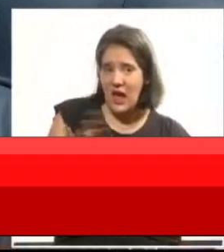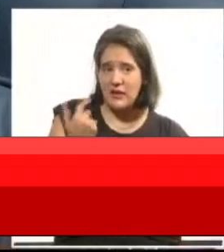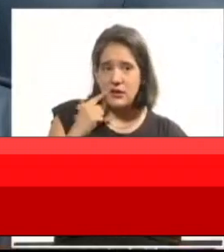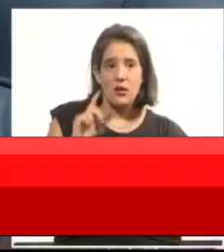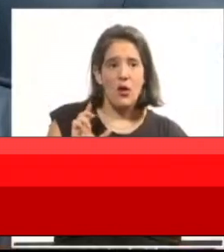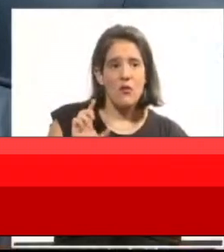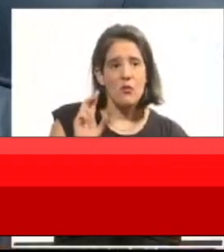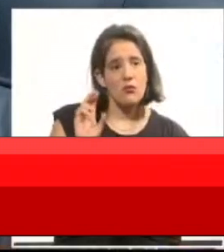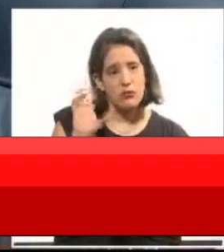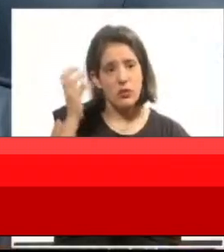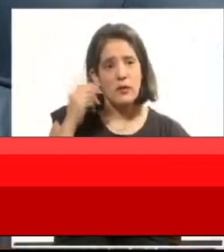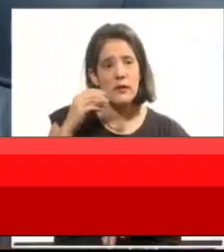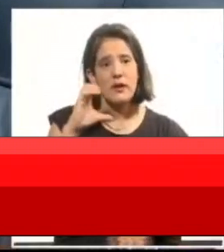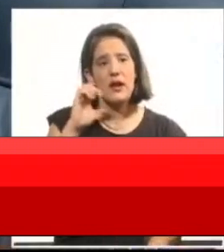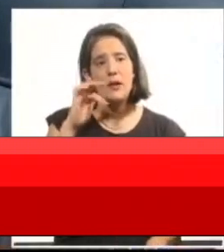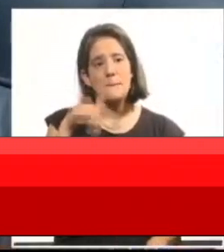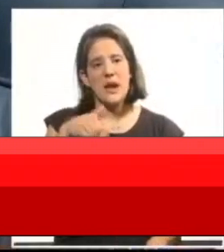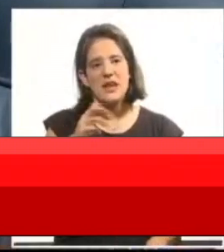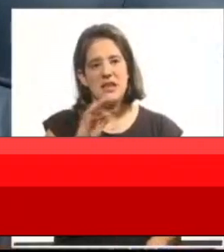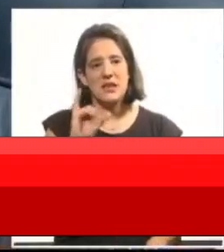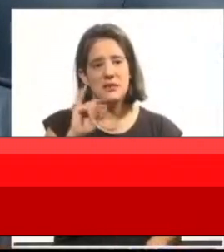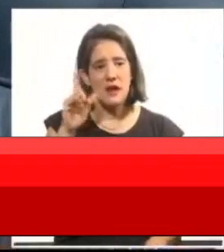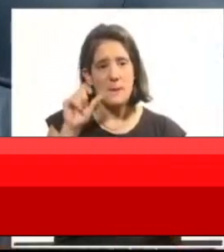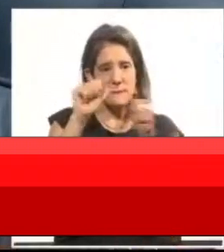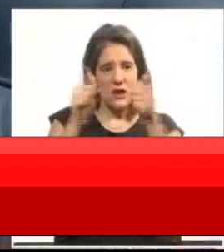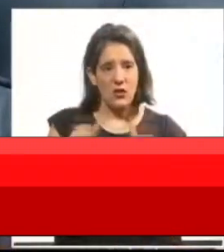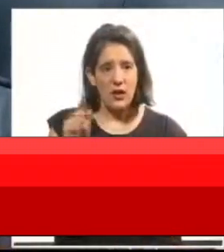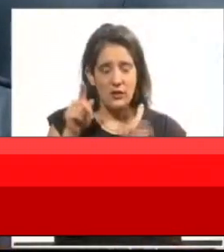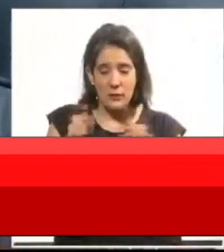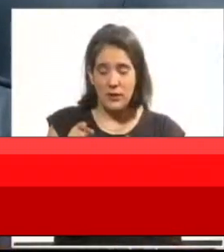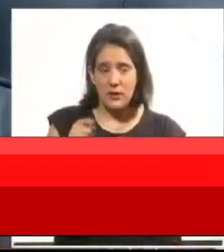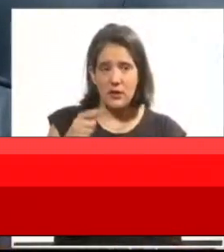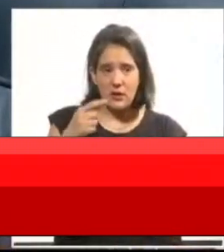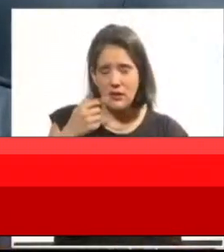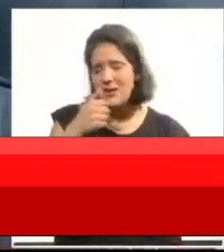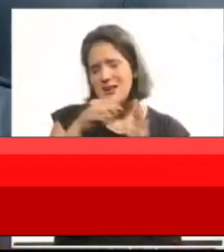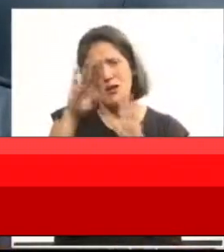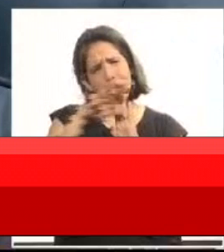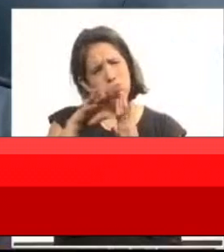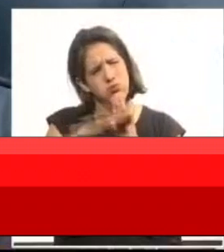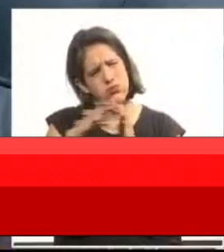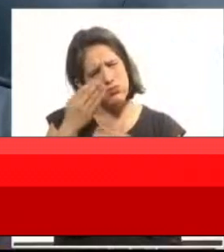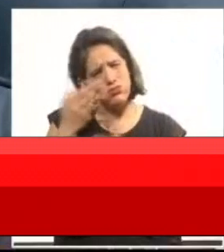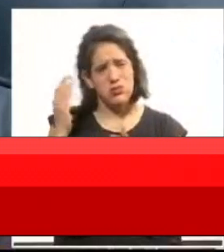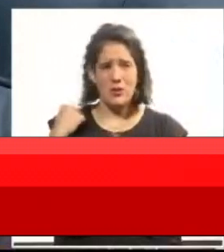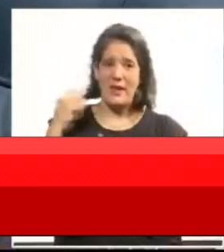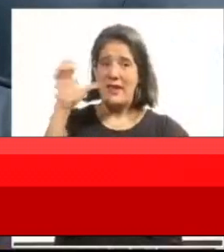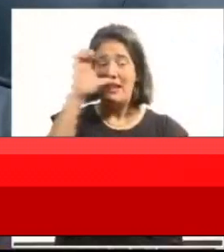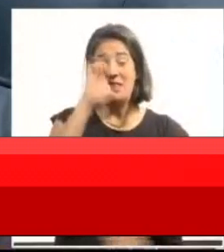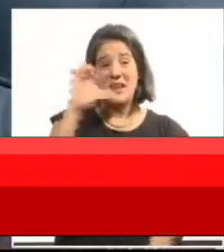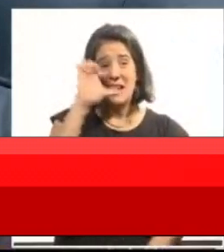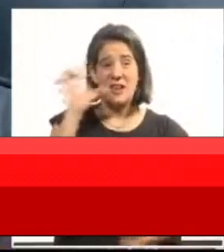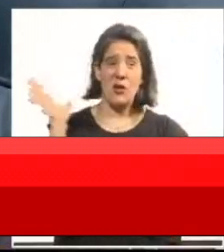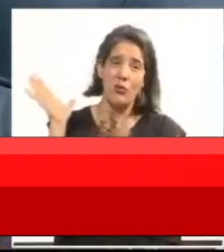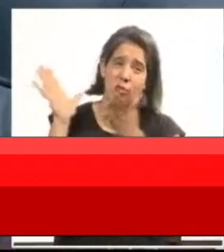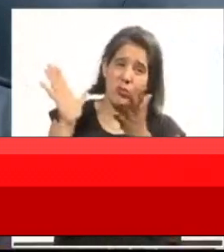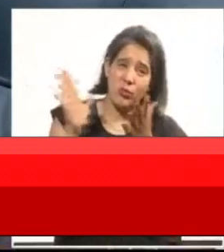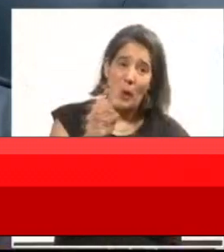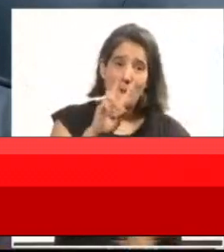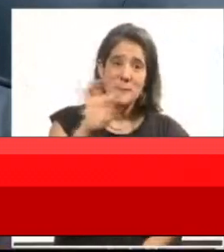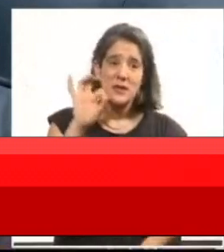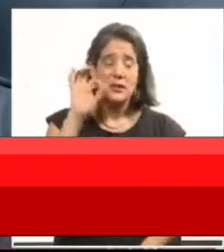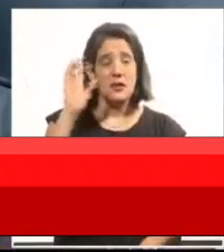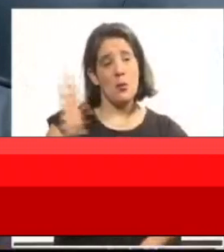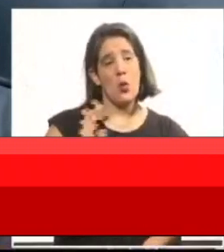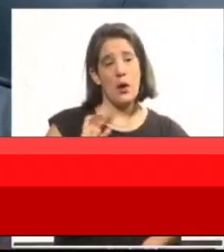el femicidio de Catherine Tatiana Martínez en Maldonado. Y la lista hacia atrás completa 20 en lo que va del año. Y se habían registrado